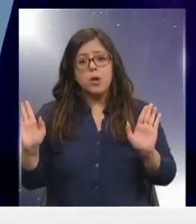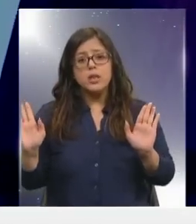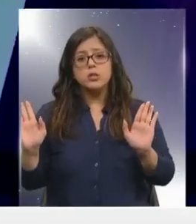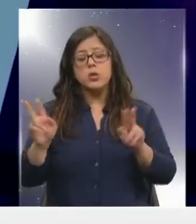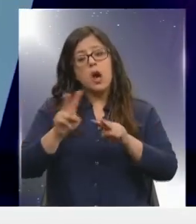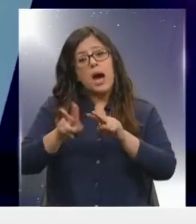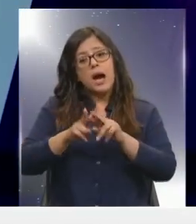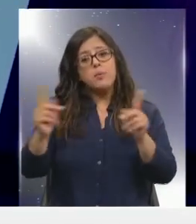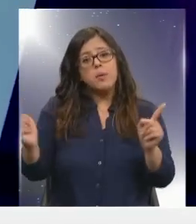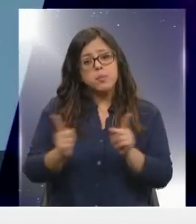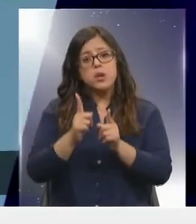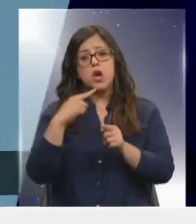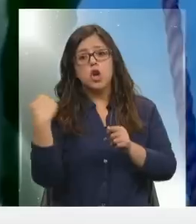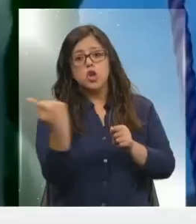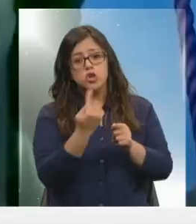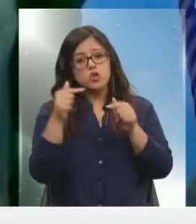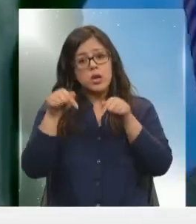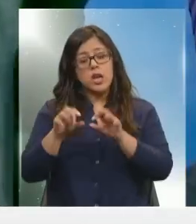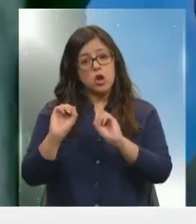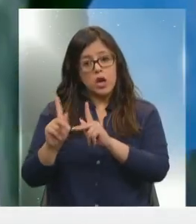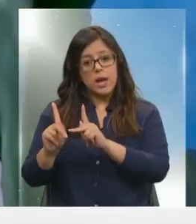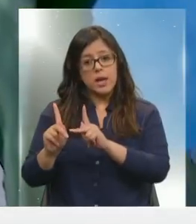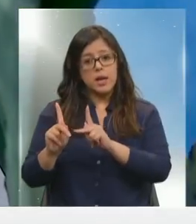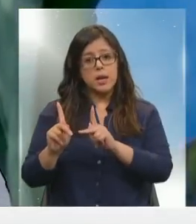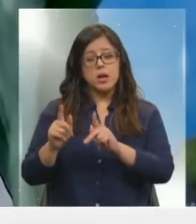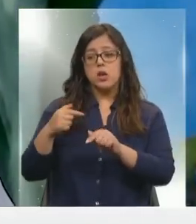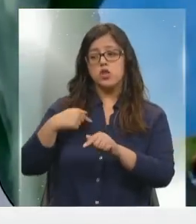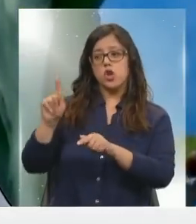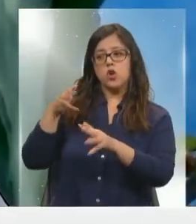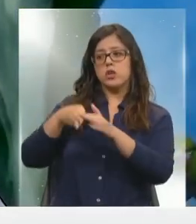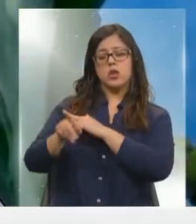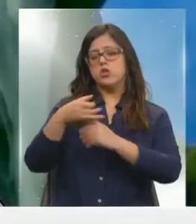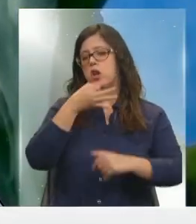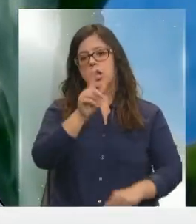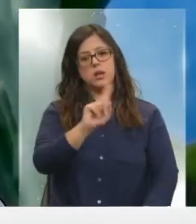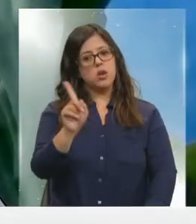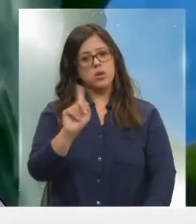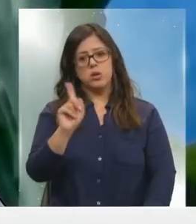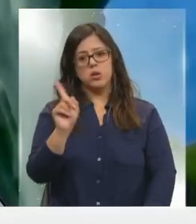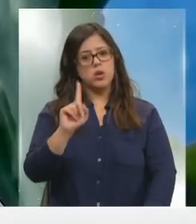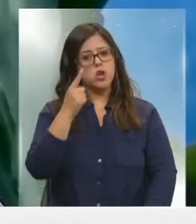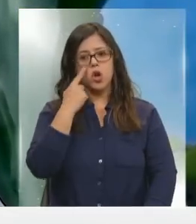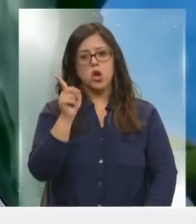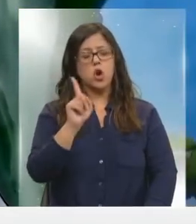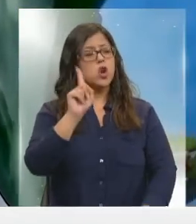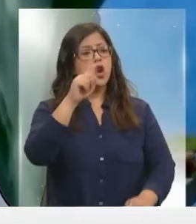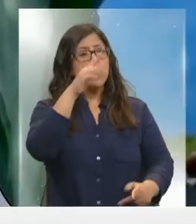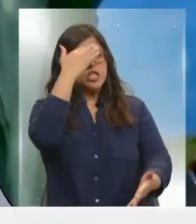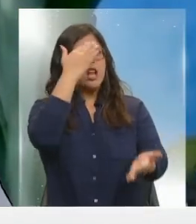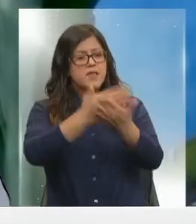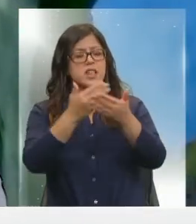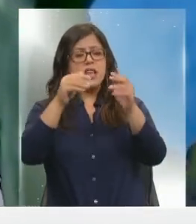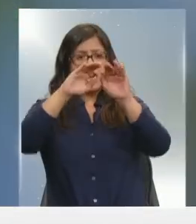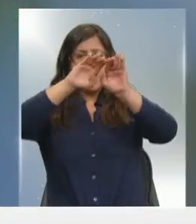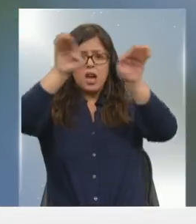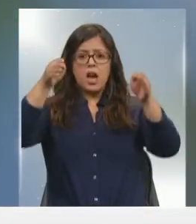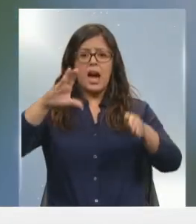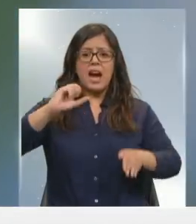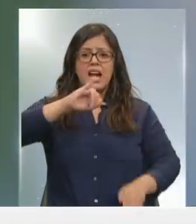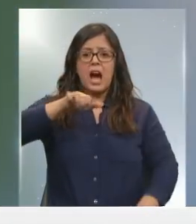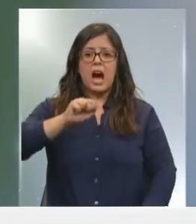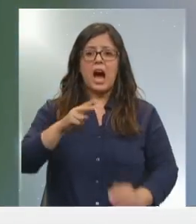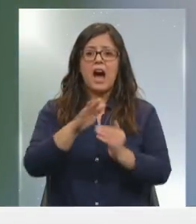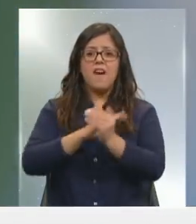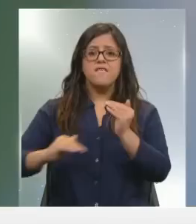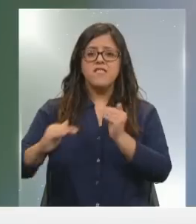corta, estamos todos aquí mismo, hermano mío, ya. A lo que yo no accedí, le dije, no, compadre, no conozco, no, si al frente hay una caja vecina, deposita ahí. O